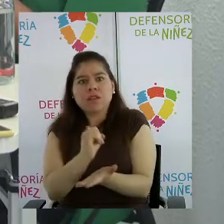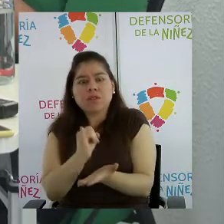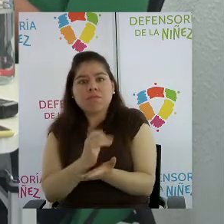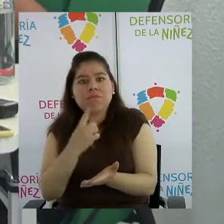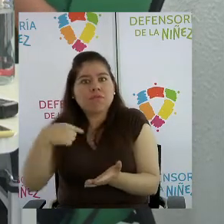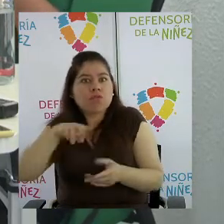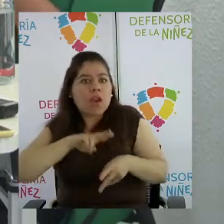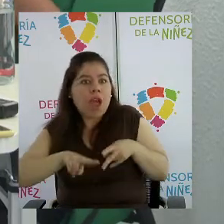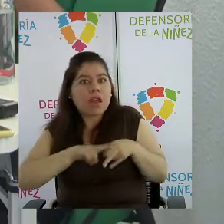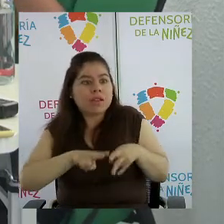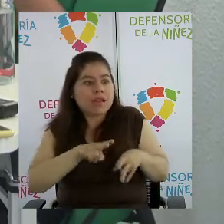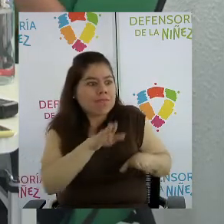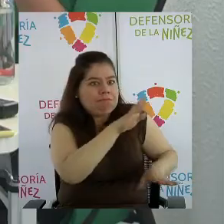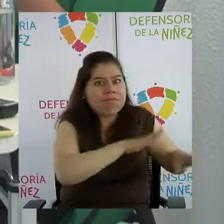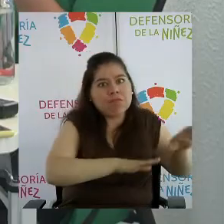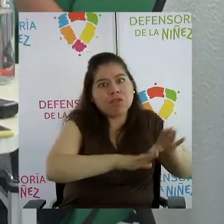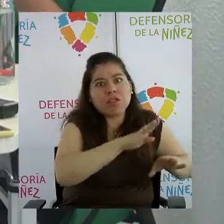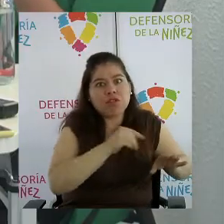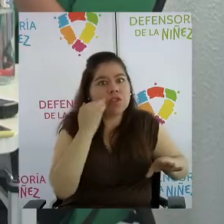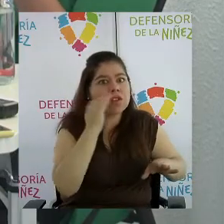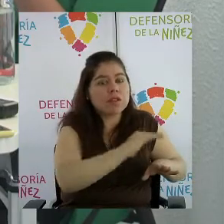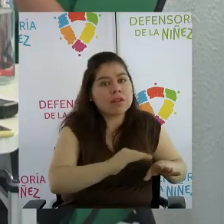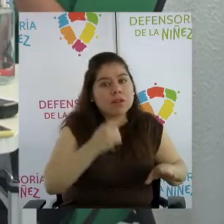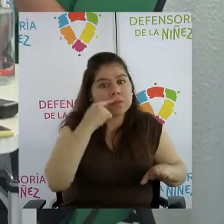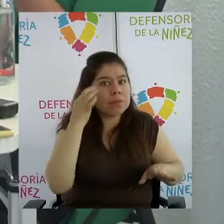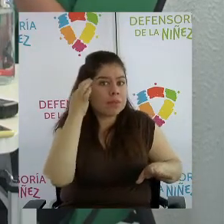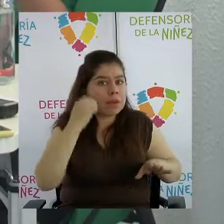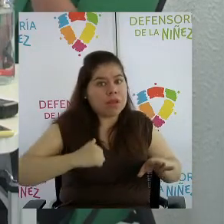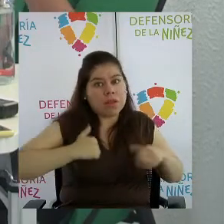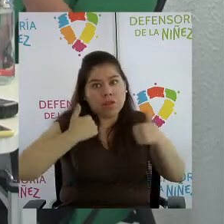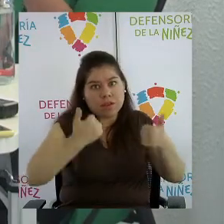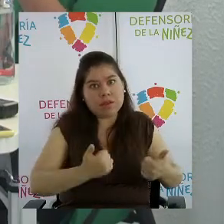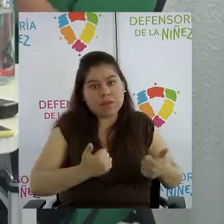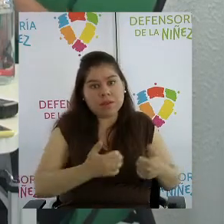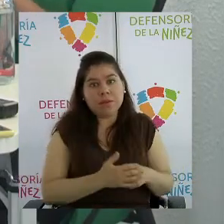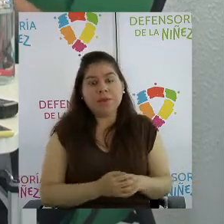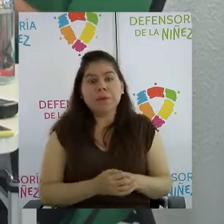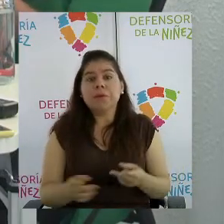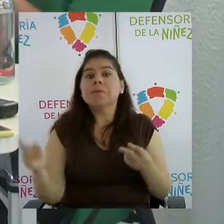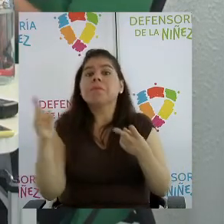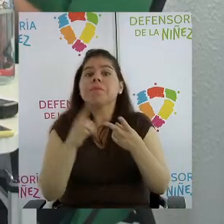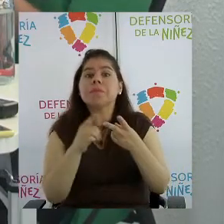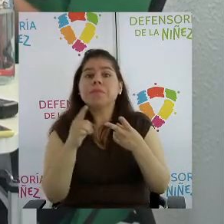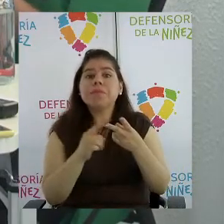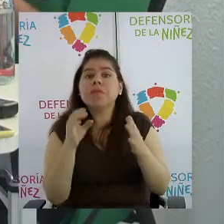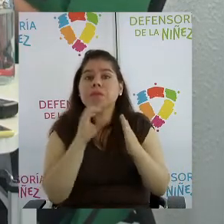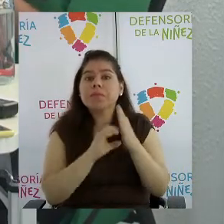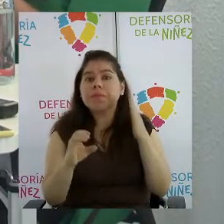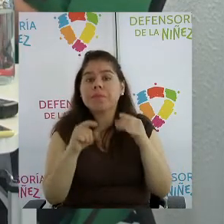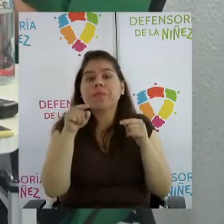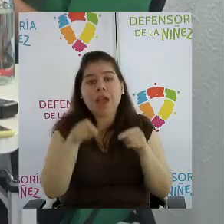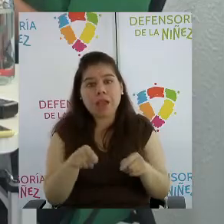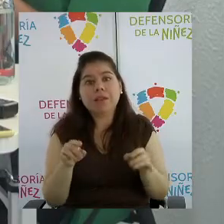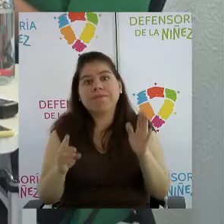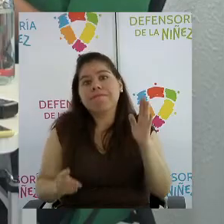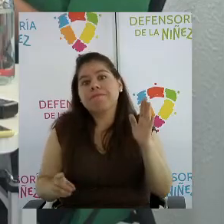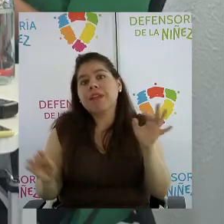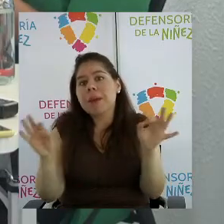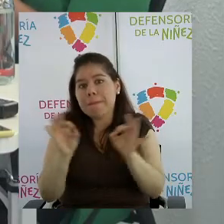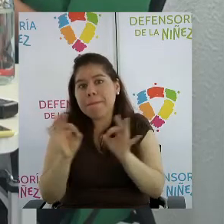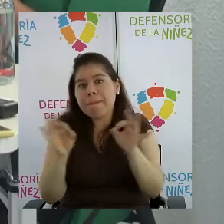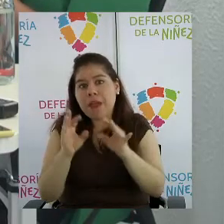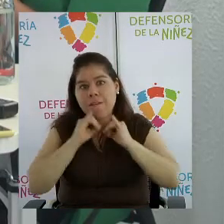acciones en protección directa de niños, niñas y adolescentes. Luego viene una segunda parte donde ya se desarrolla específicamente el informe